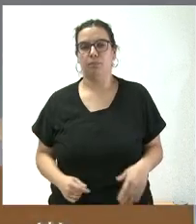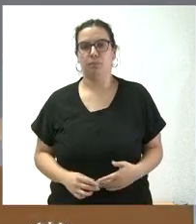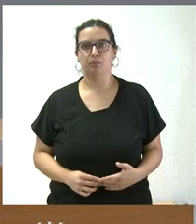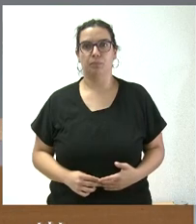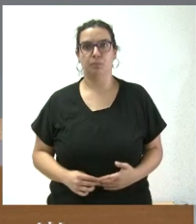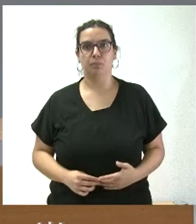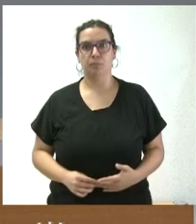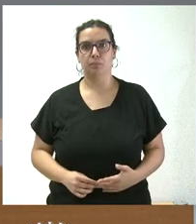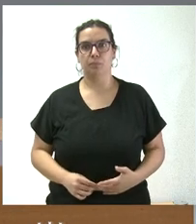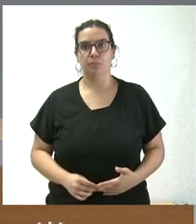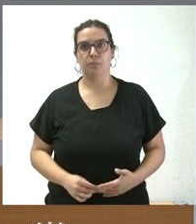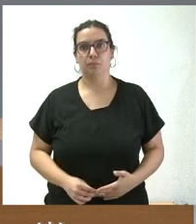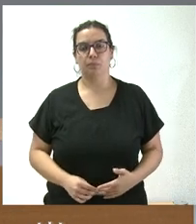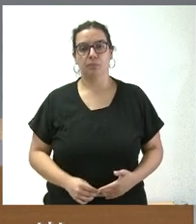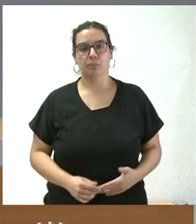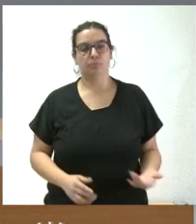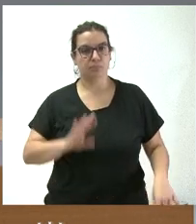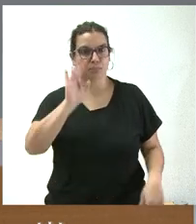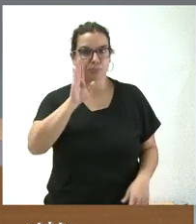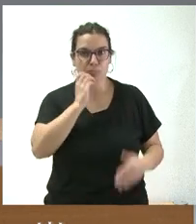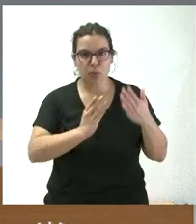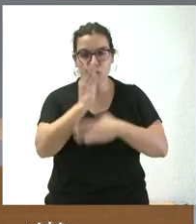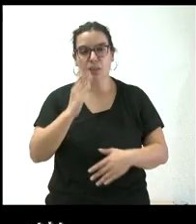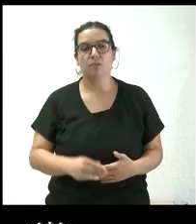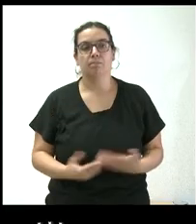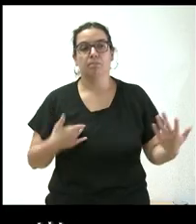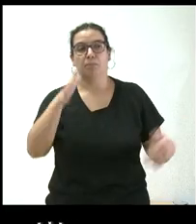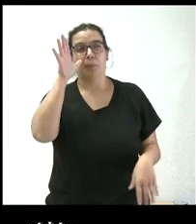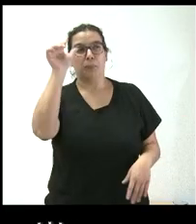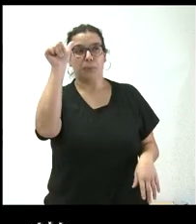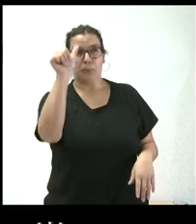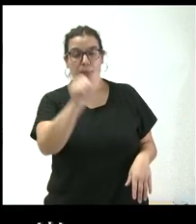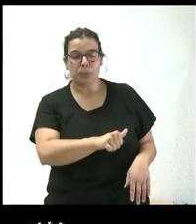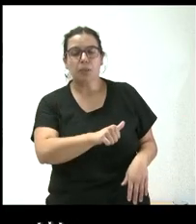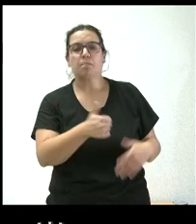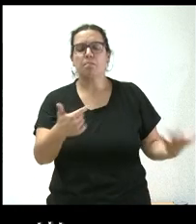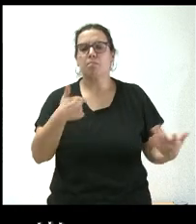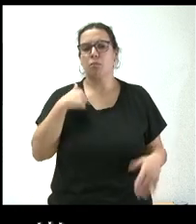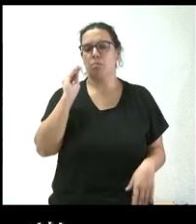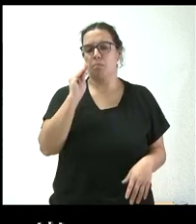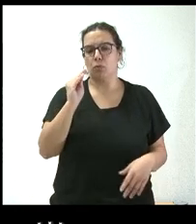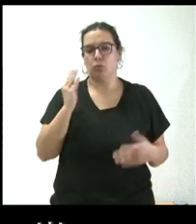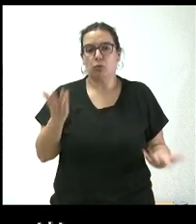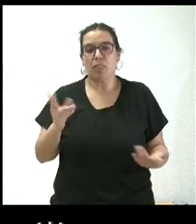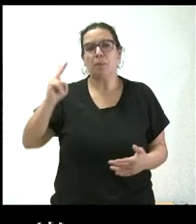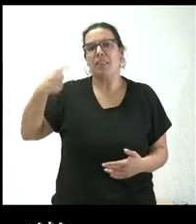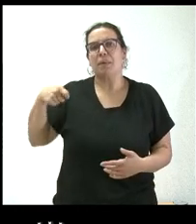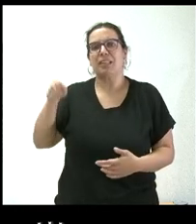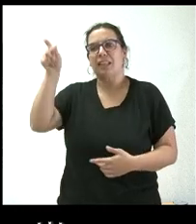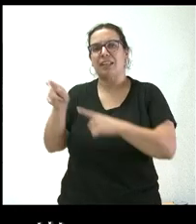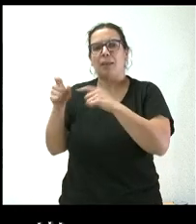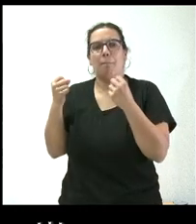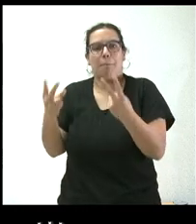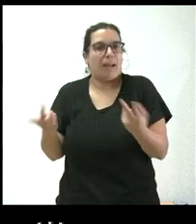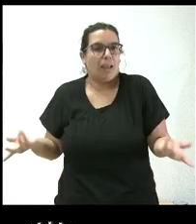opinión Sí buenos días Buenos días después de Escuchar todo lo que está diciendo La pregunta es Para qué sirve el vicepresidente de la junta de